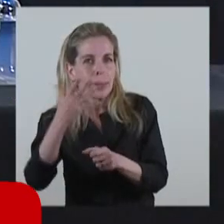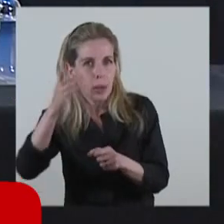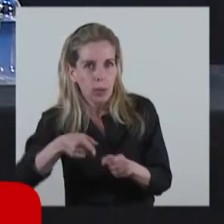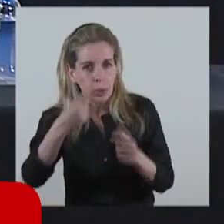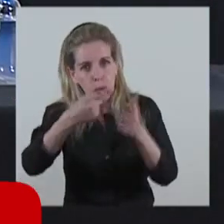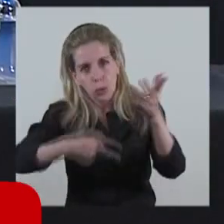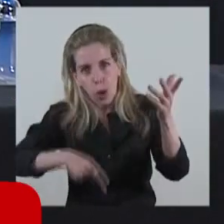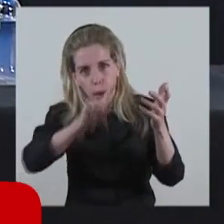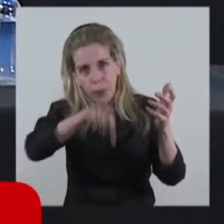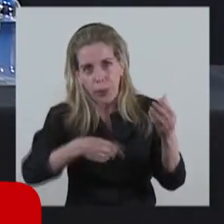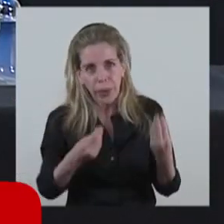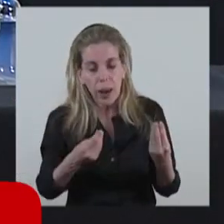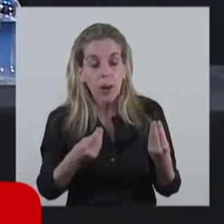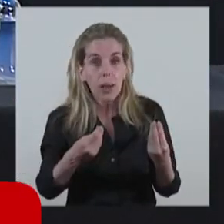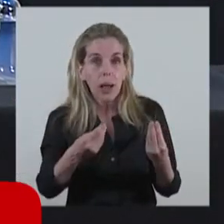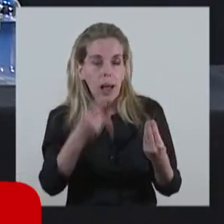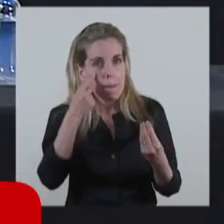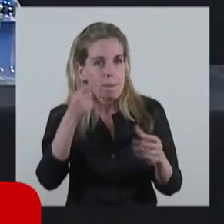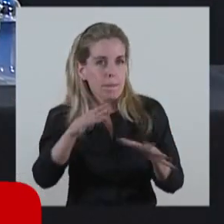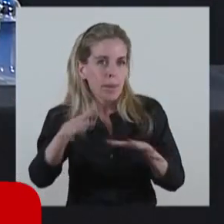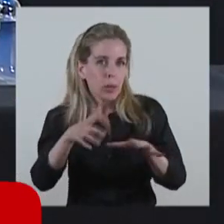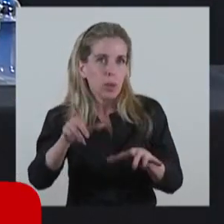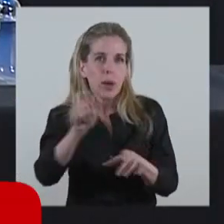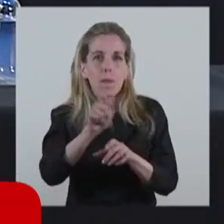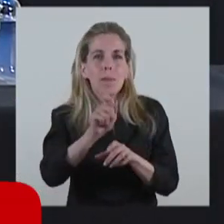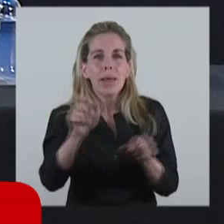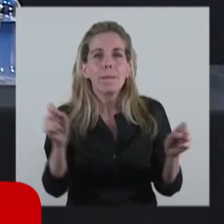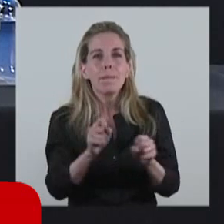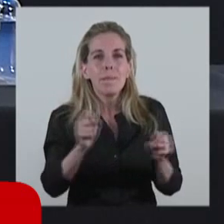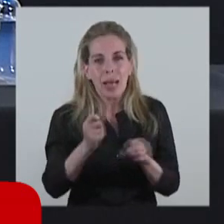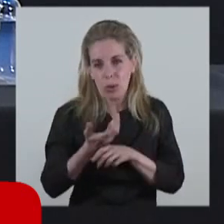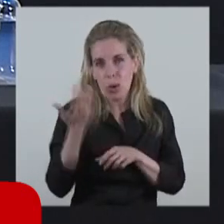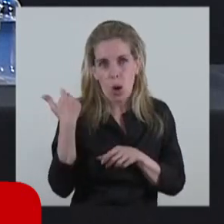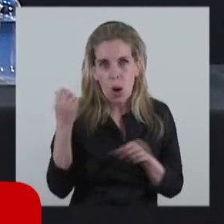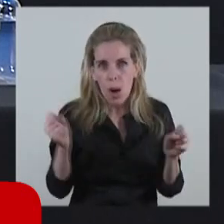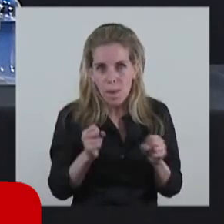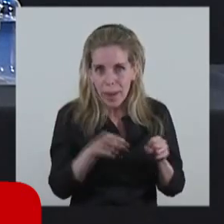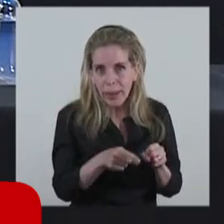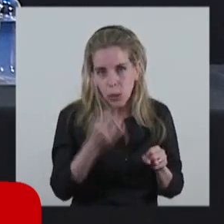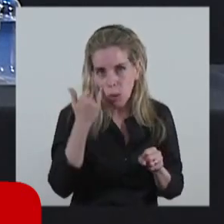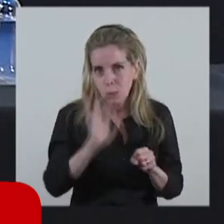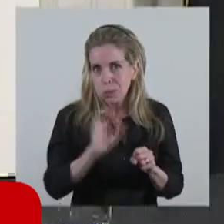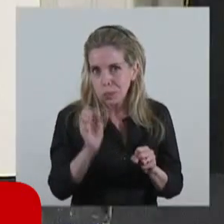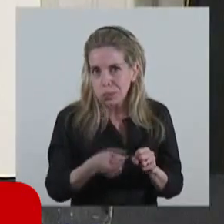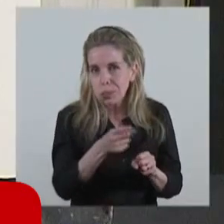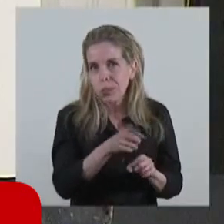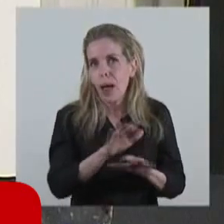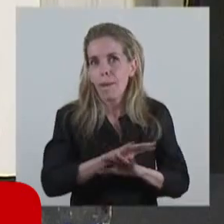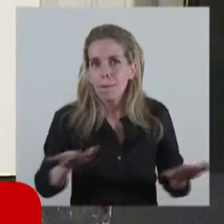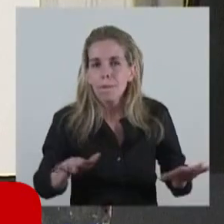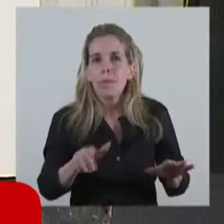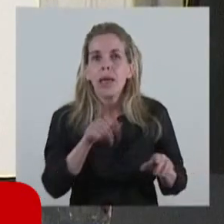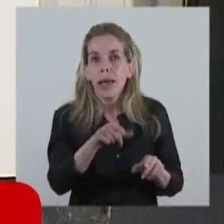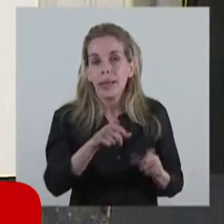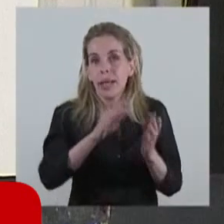medidas llegaron aproximadamente en el mes de mayo, cuando ya parte de los efectos se habían materializado, y han